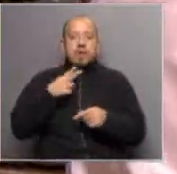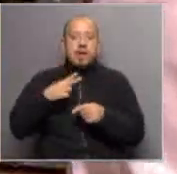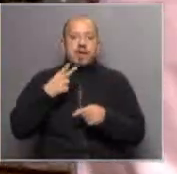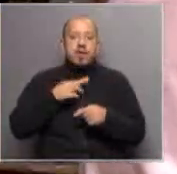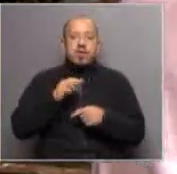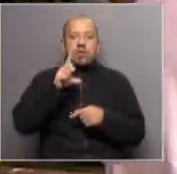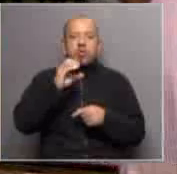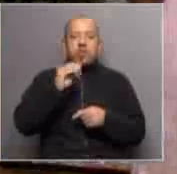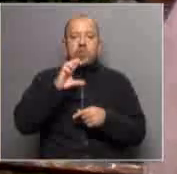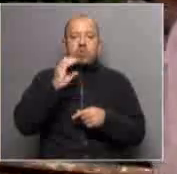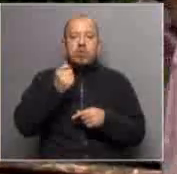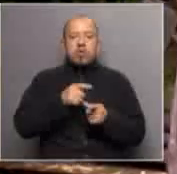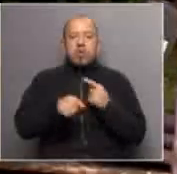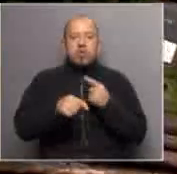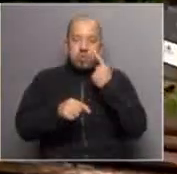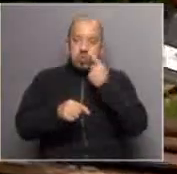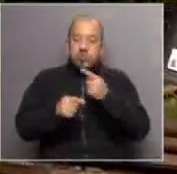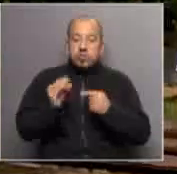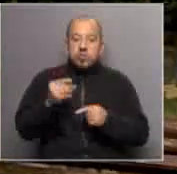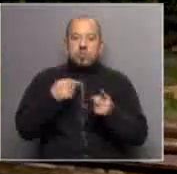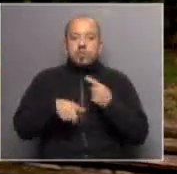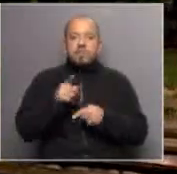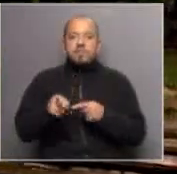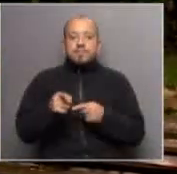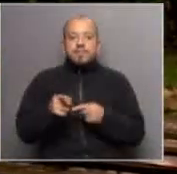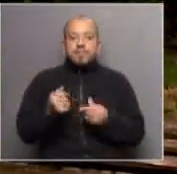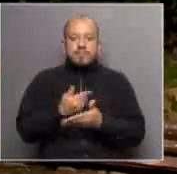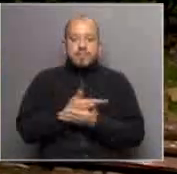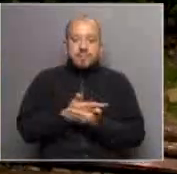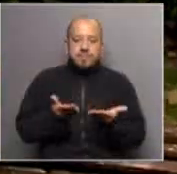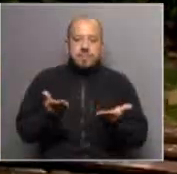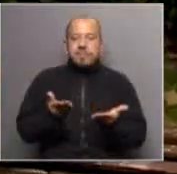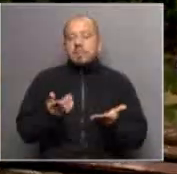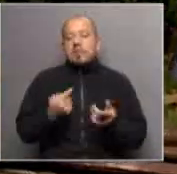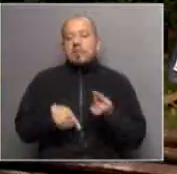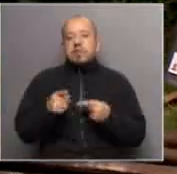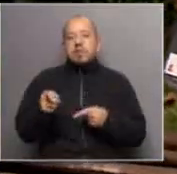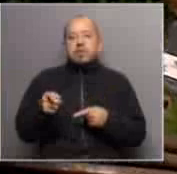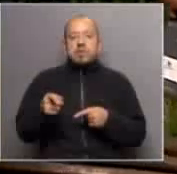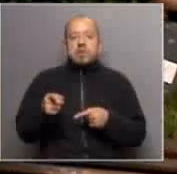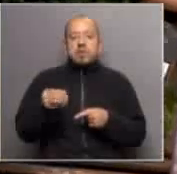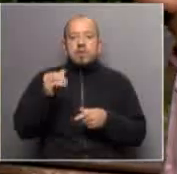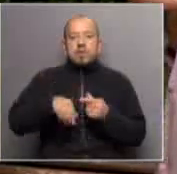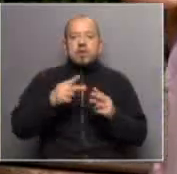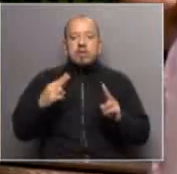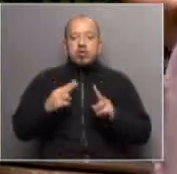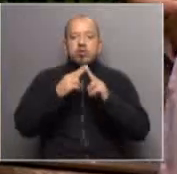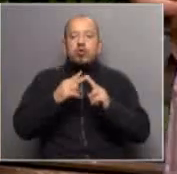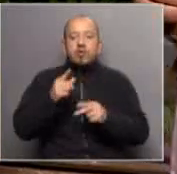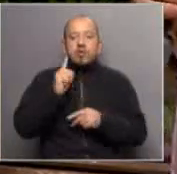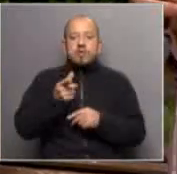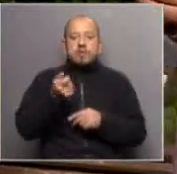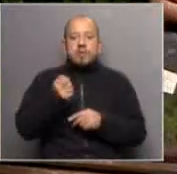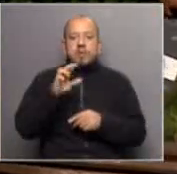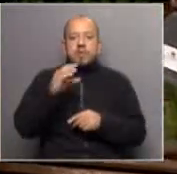Lorca, Buñuel, porque los conoció a todos, pero era un tipo que transmitió muchísimo, y en el que influyó más fue en Torres García, en Cataluña. El que lo